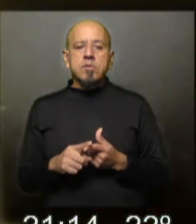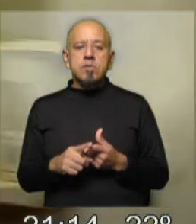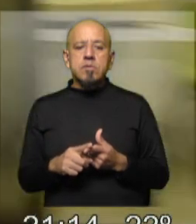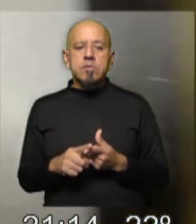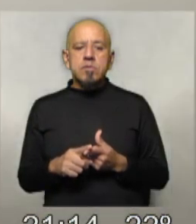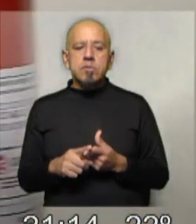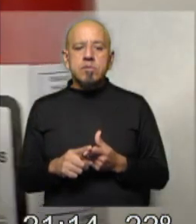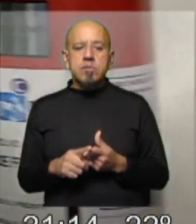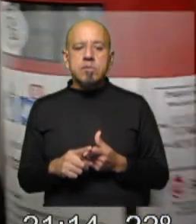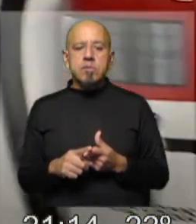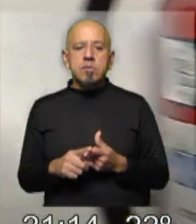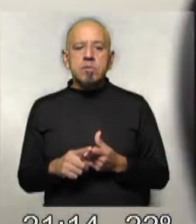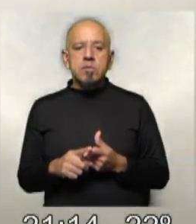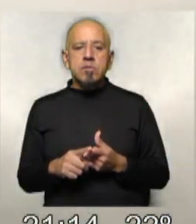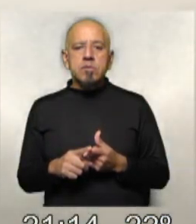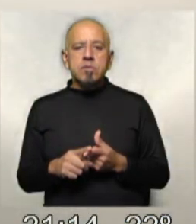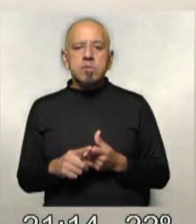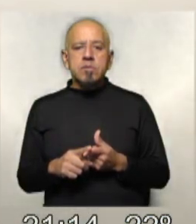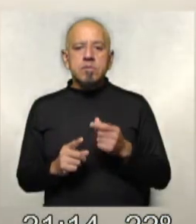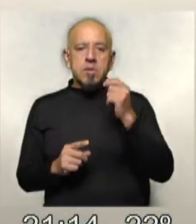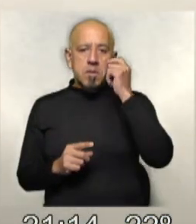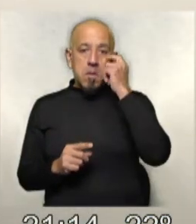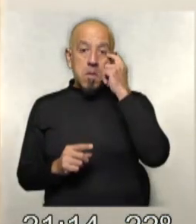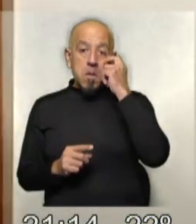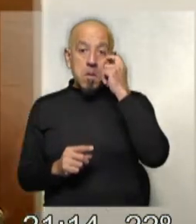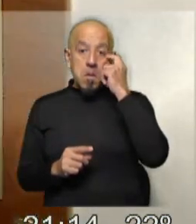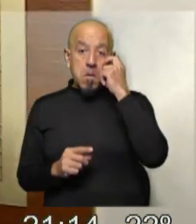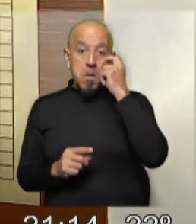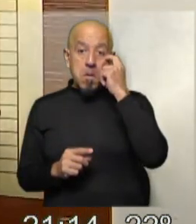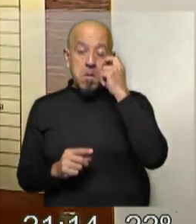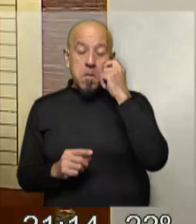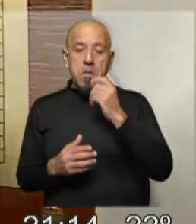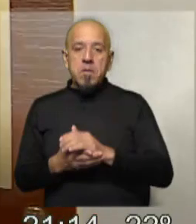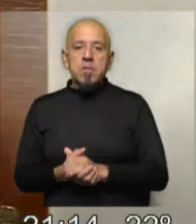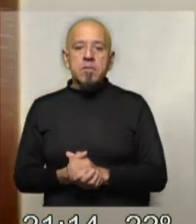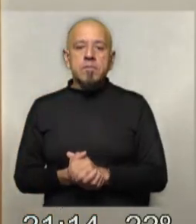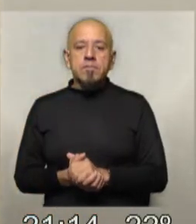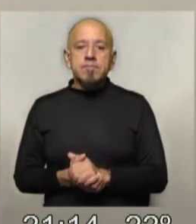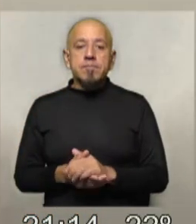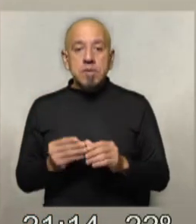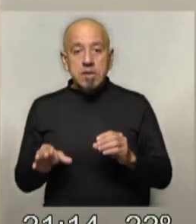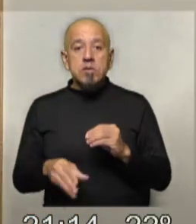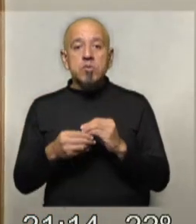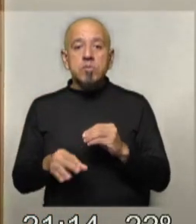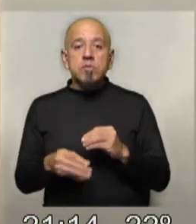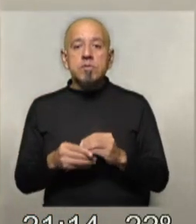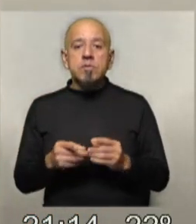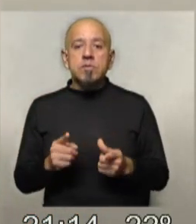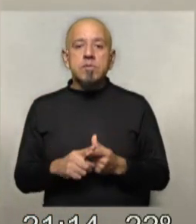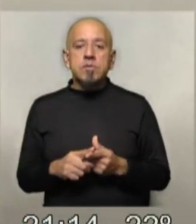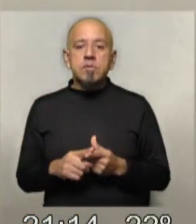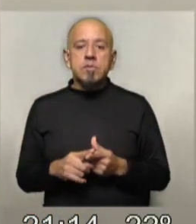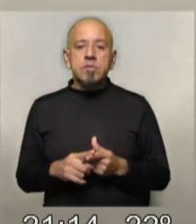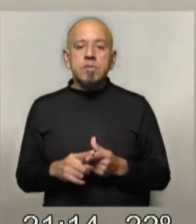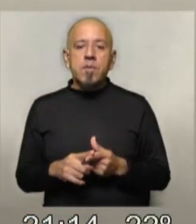Pero más o menos hemos tratado de poner a todos. Tremendo, ¿no? Tremenda, es larga la lista. Y todos los años se suman. Se suman, claro. Tenemos que agrandar la